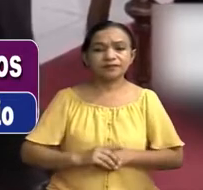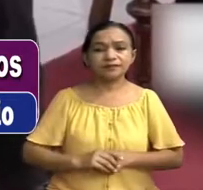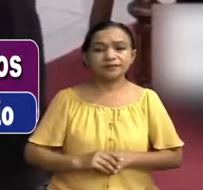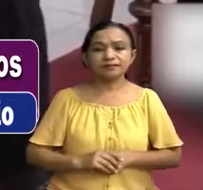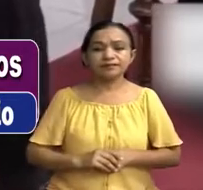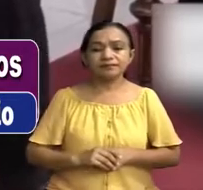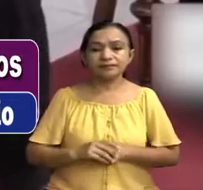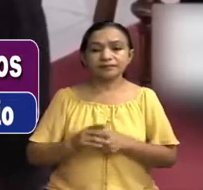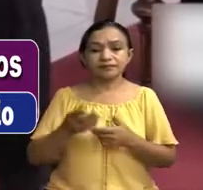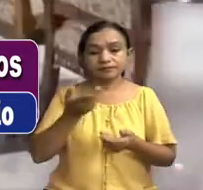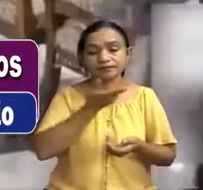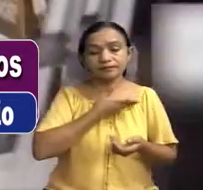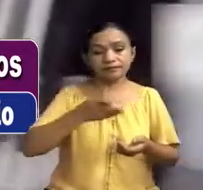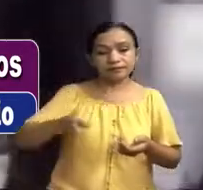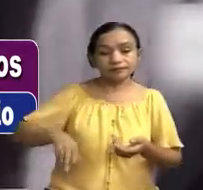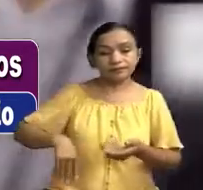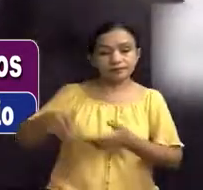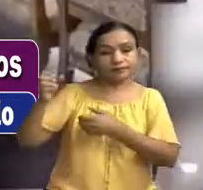el colonialismo español,